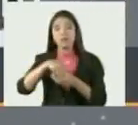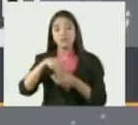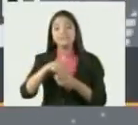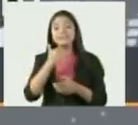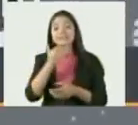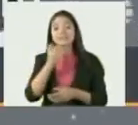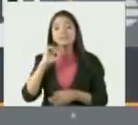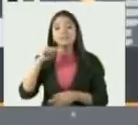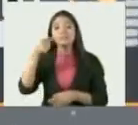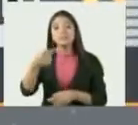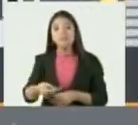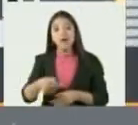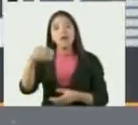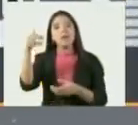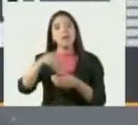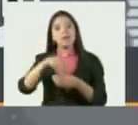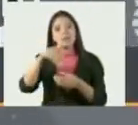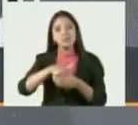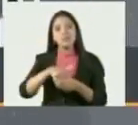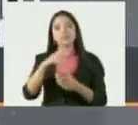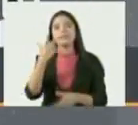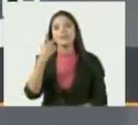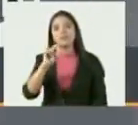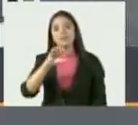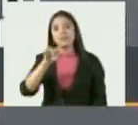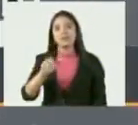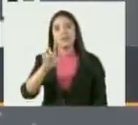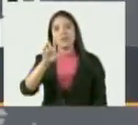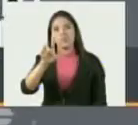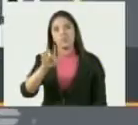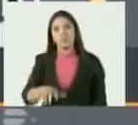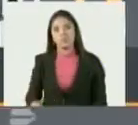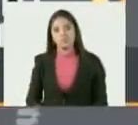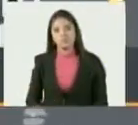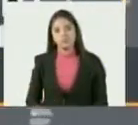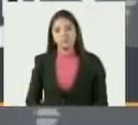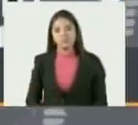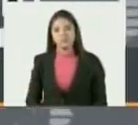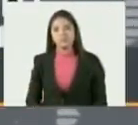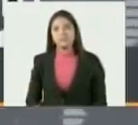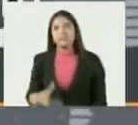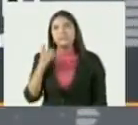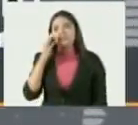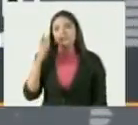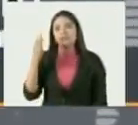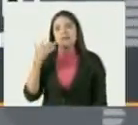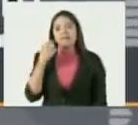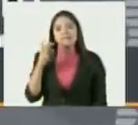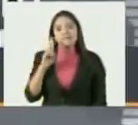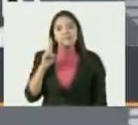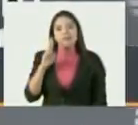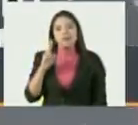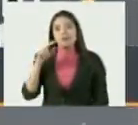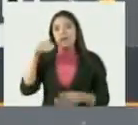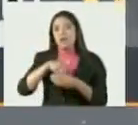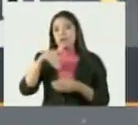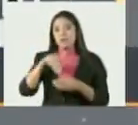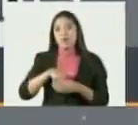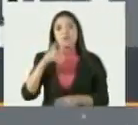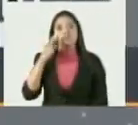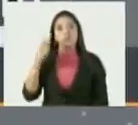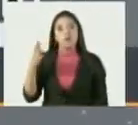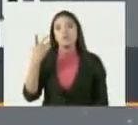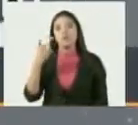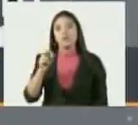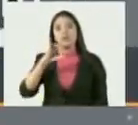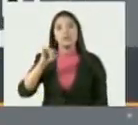rumbo a las elecciones del 30 de julio, compadre. Ya sueño con esas elecciones, sueño con el 30